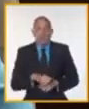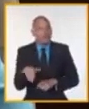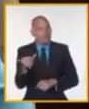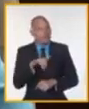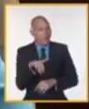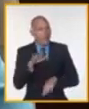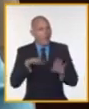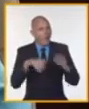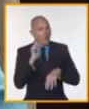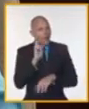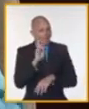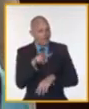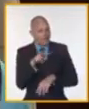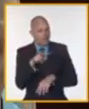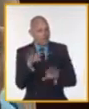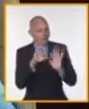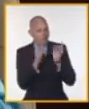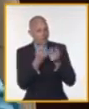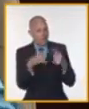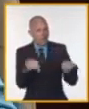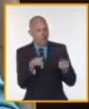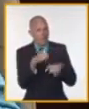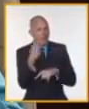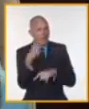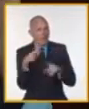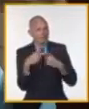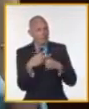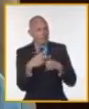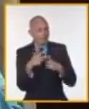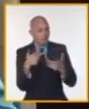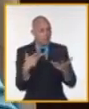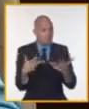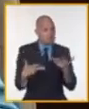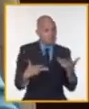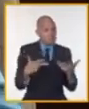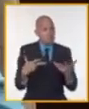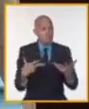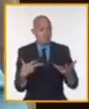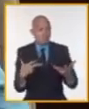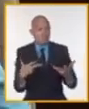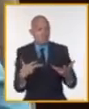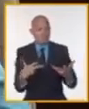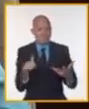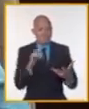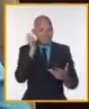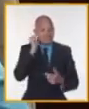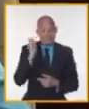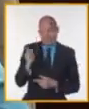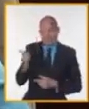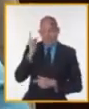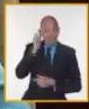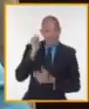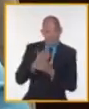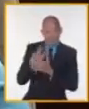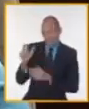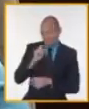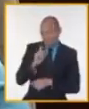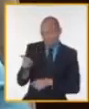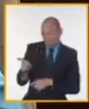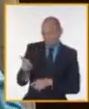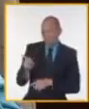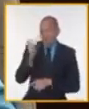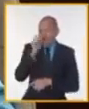mucho. Por eso es que esto se empata un poco con lo que hablaba la secretaria de la Federación, con lo que hablaba también